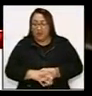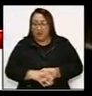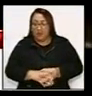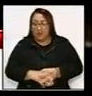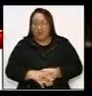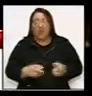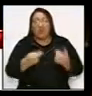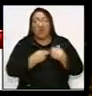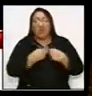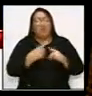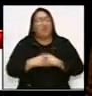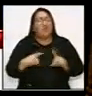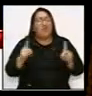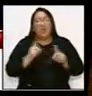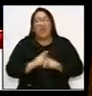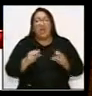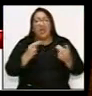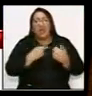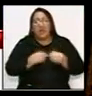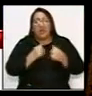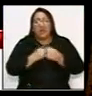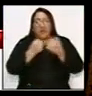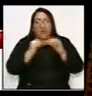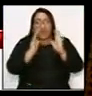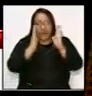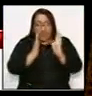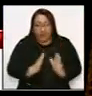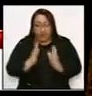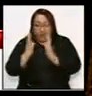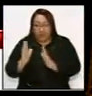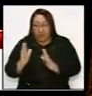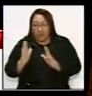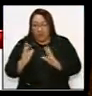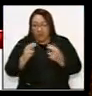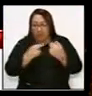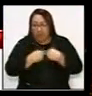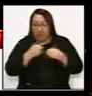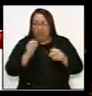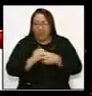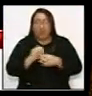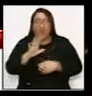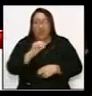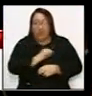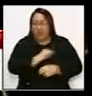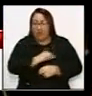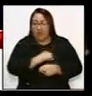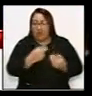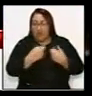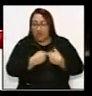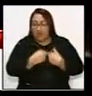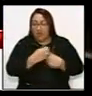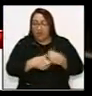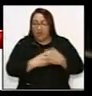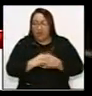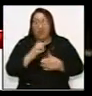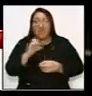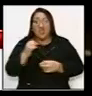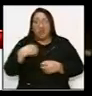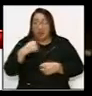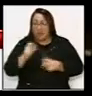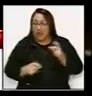presidente. Hay responsabilidades individuales, hay responsabilidades en instituciones, hay responsabilidades